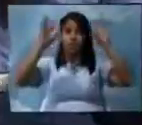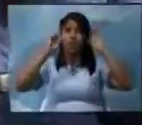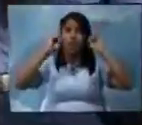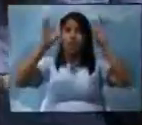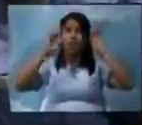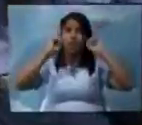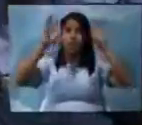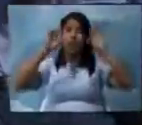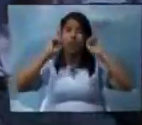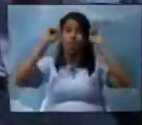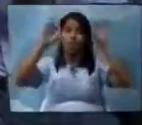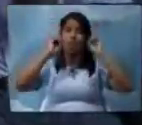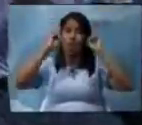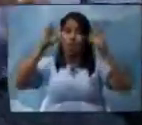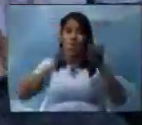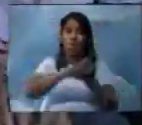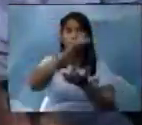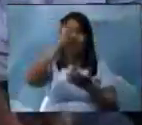Gloria a